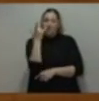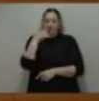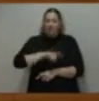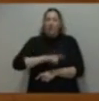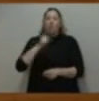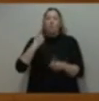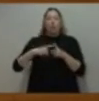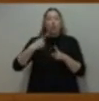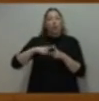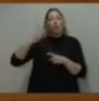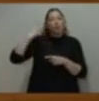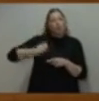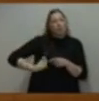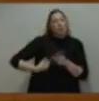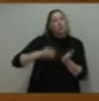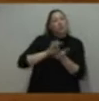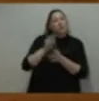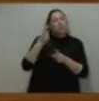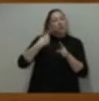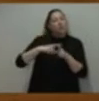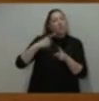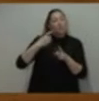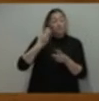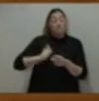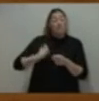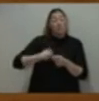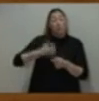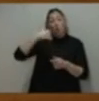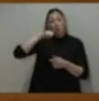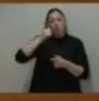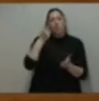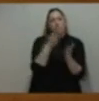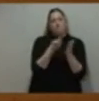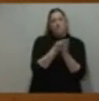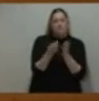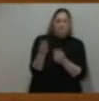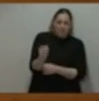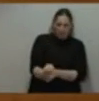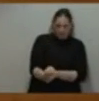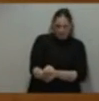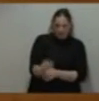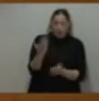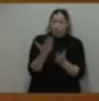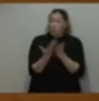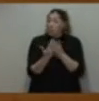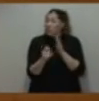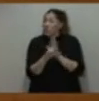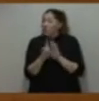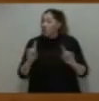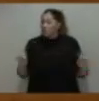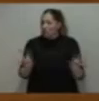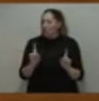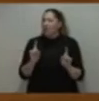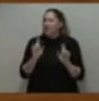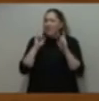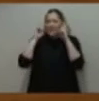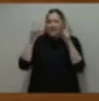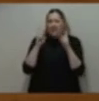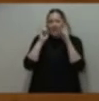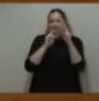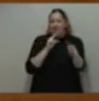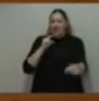mismos productos y servicios. La proposición no de ley que traemos hoy a esta Cámara pretende dar respuesta